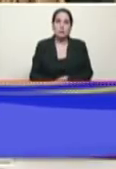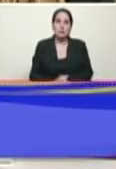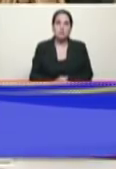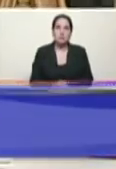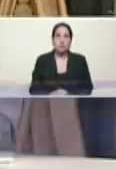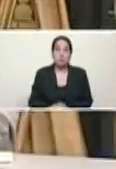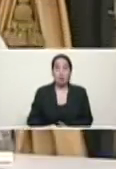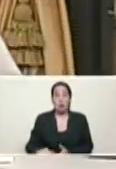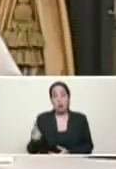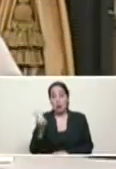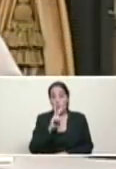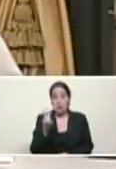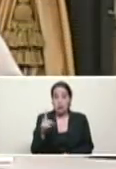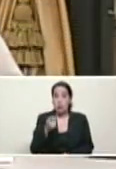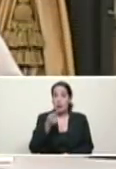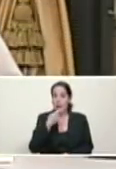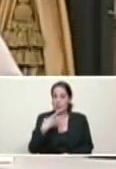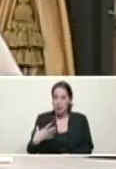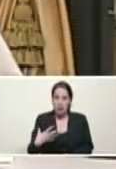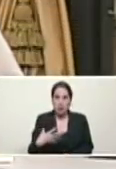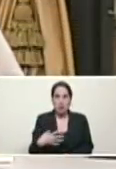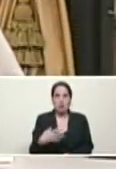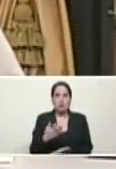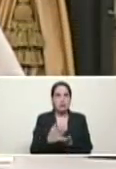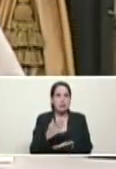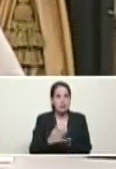una Venezuela bella. No queremos tener una Venezuela bella